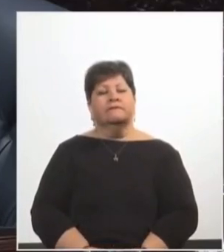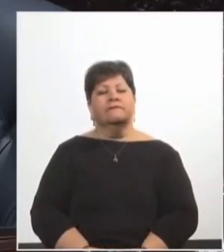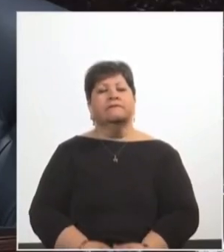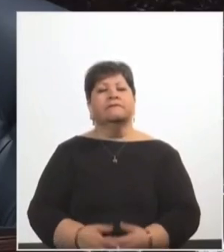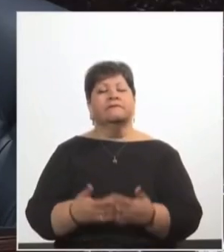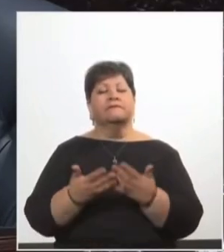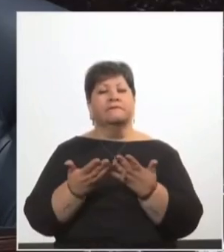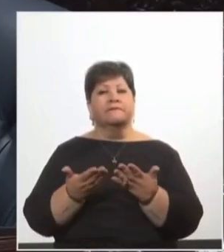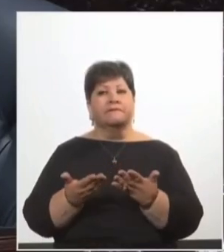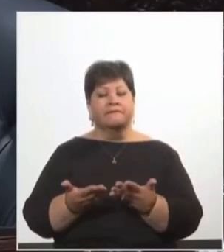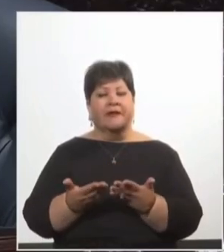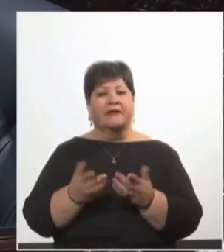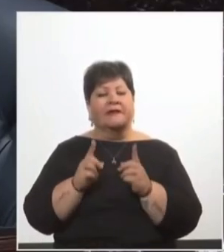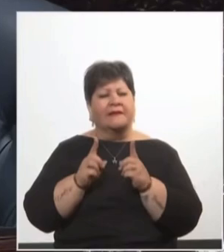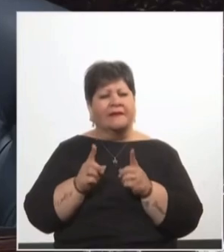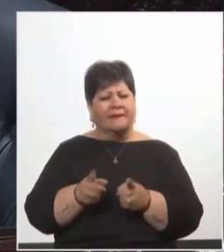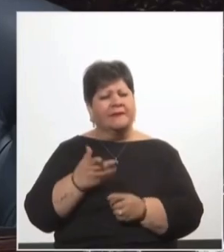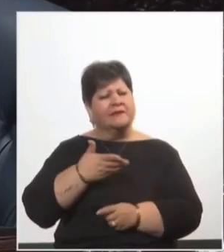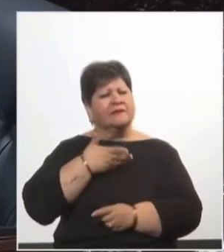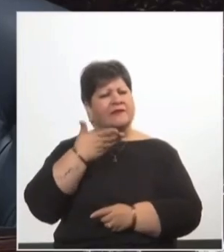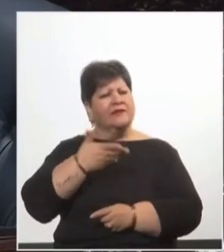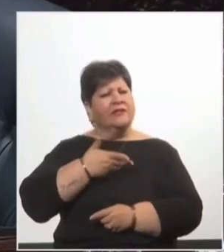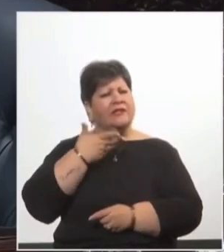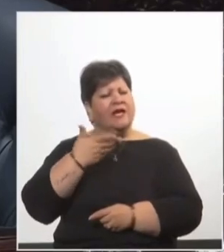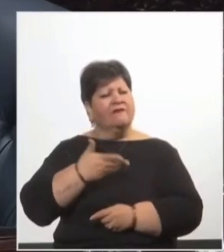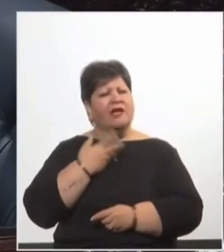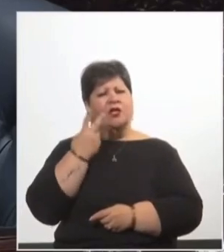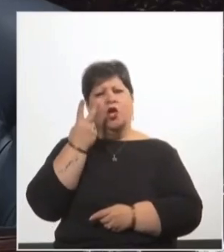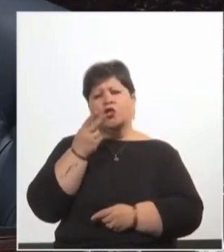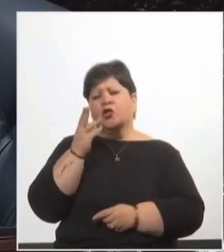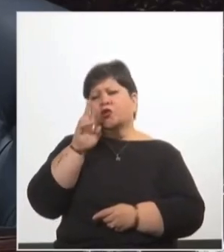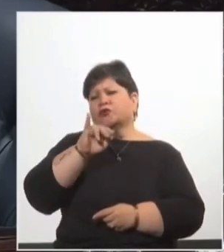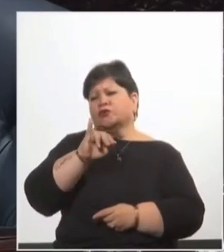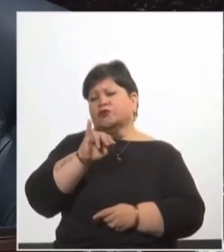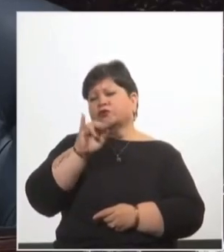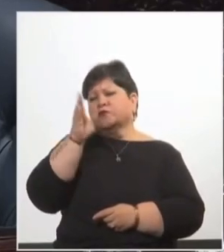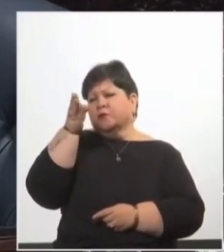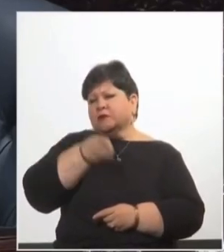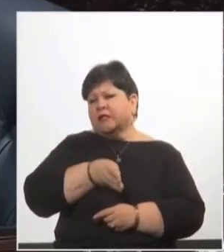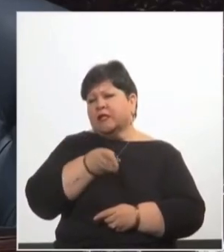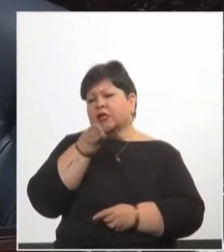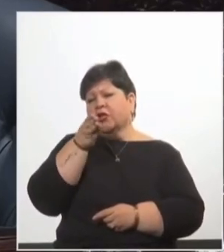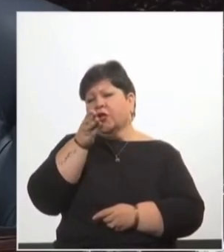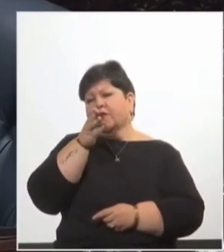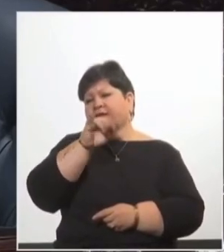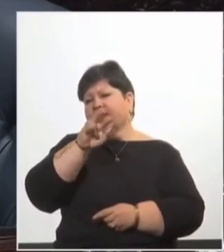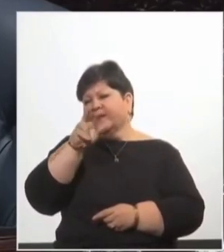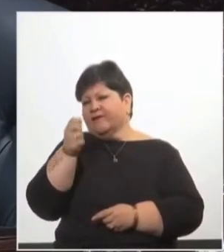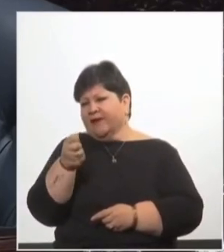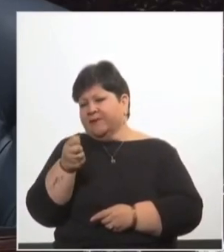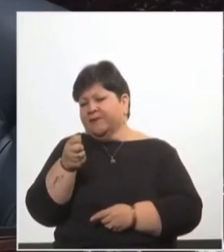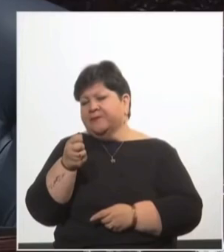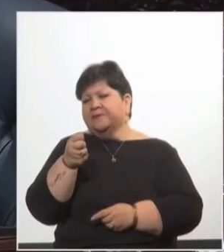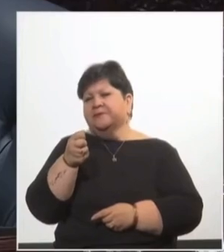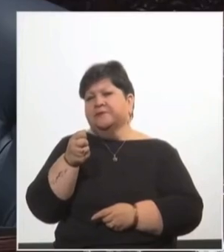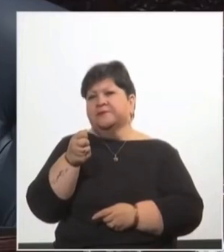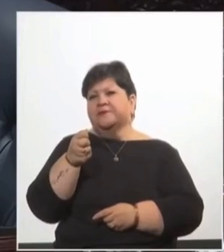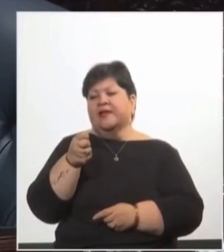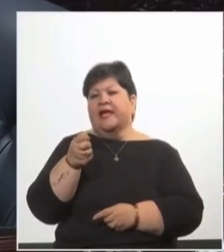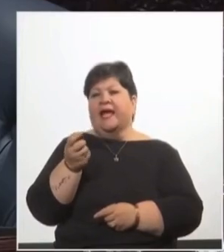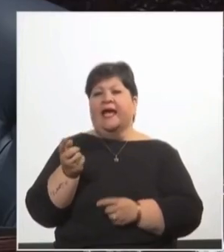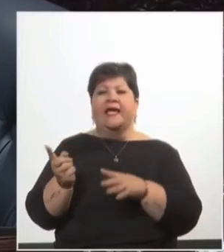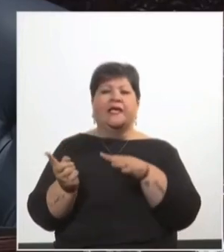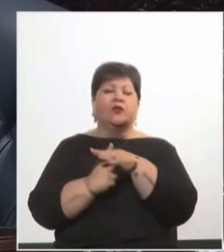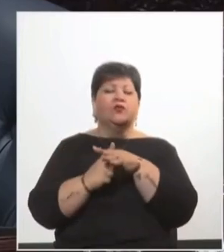El tema también se reivindicaba de que ahora los famosos 2 puntos de IVA de la inclusión financiera vayan para